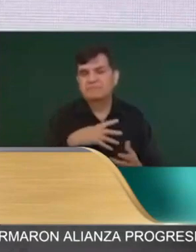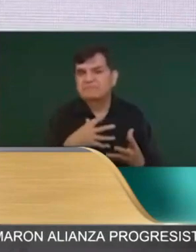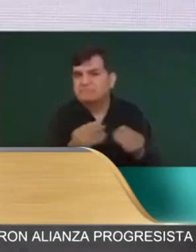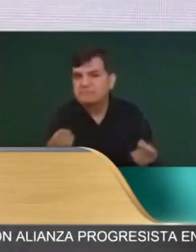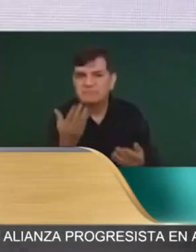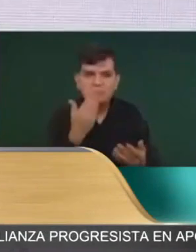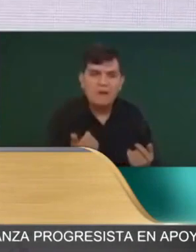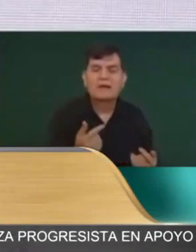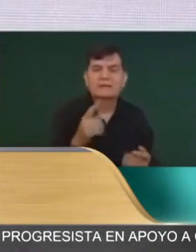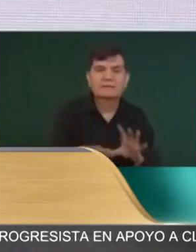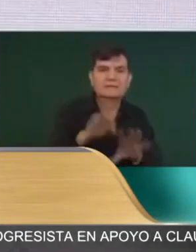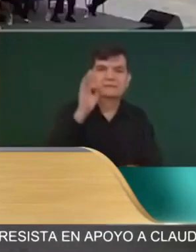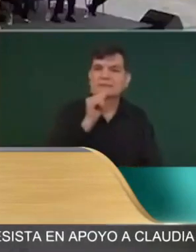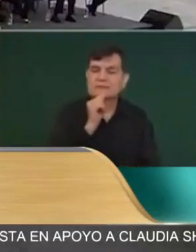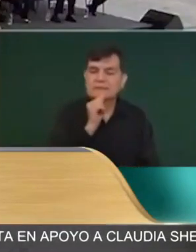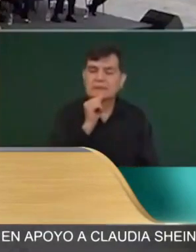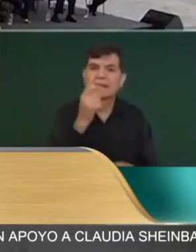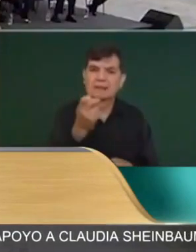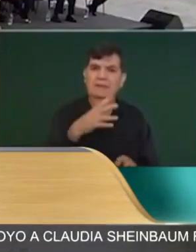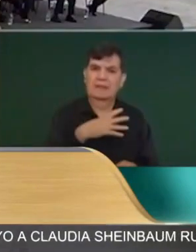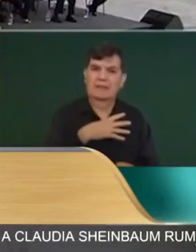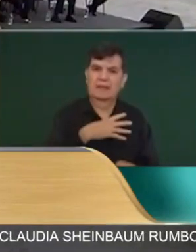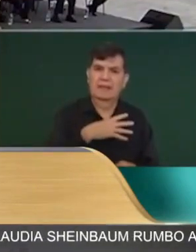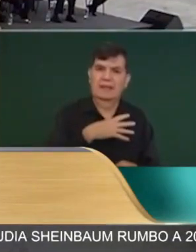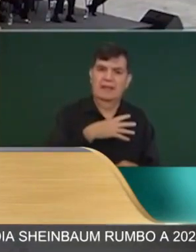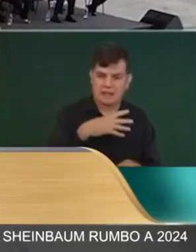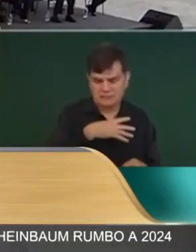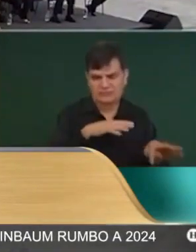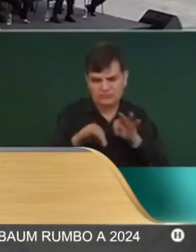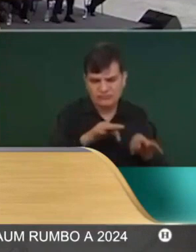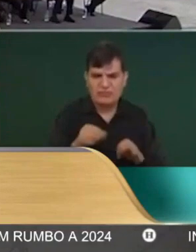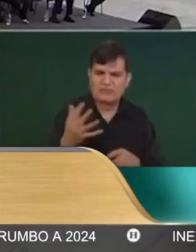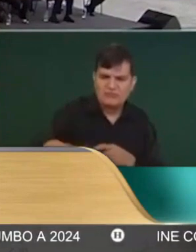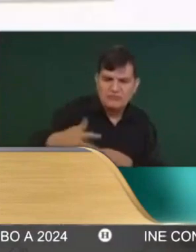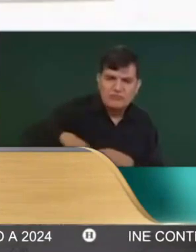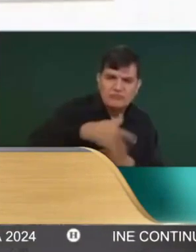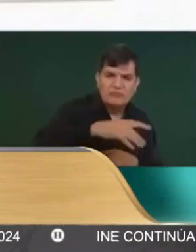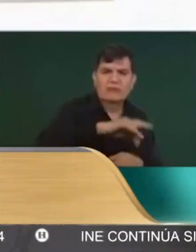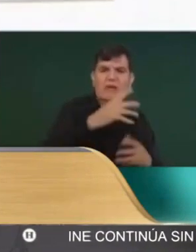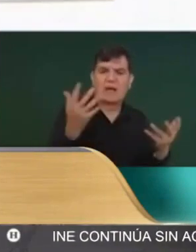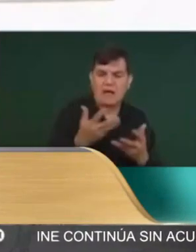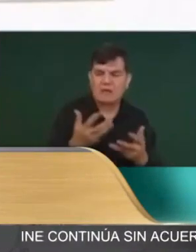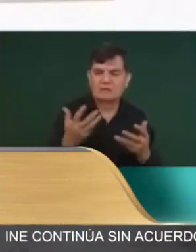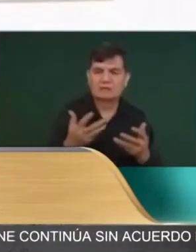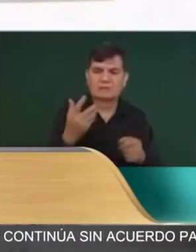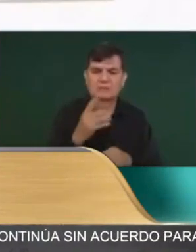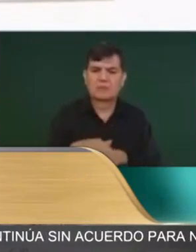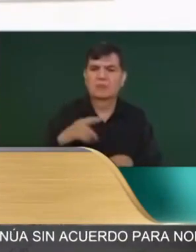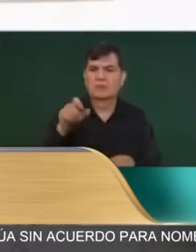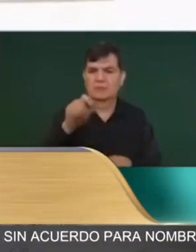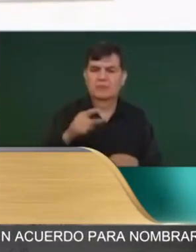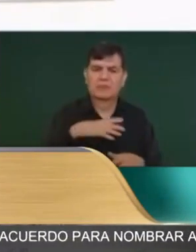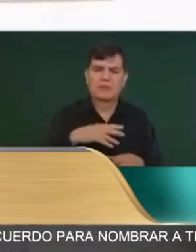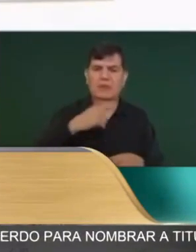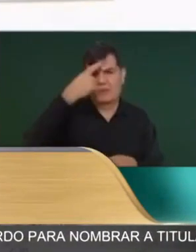Y bueno, pues también está todos los trabajos de búsqueda que están realizados por parte de